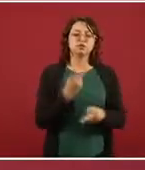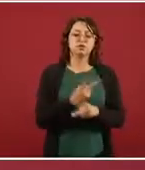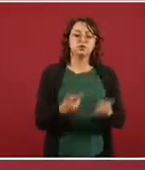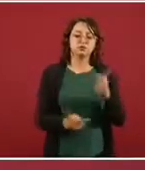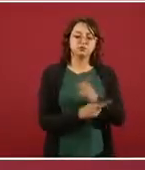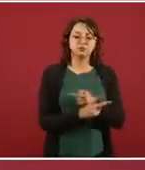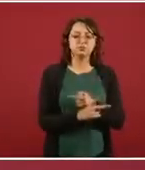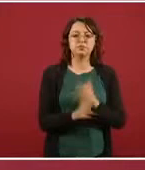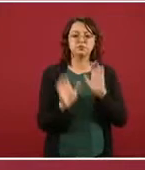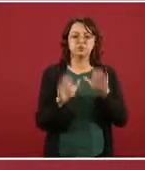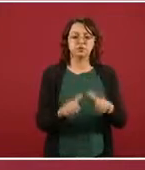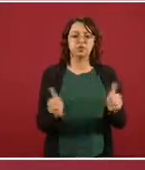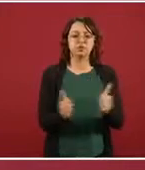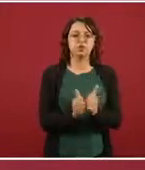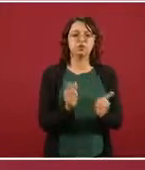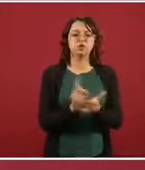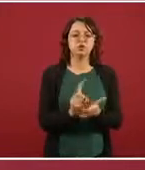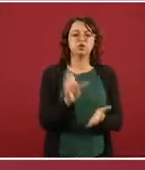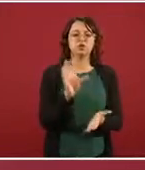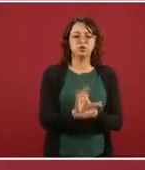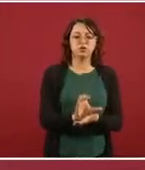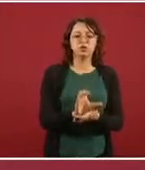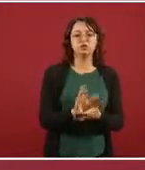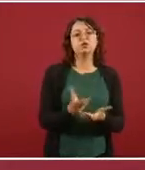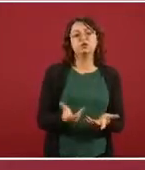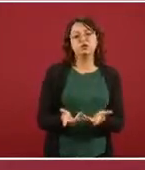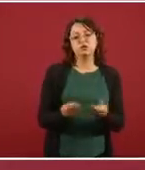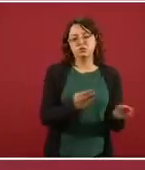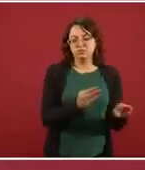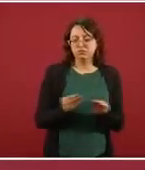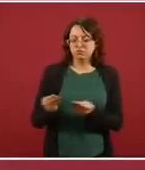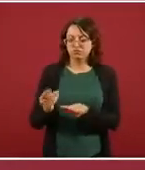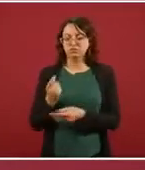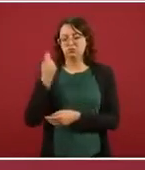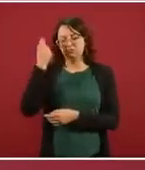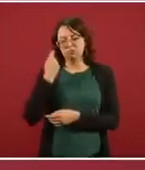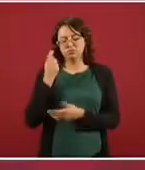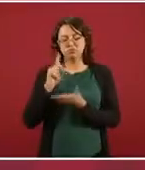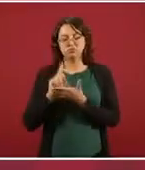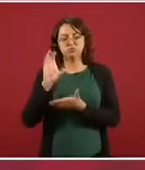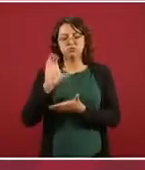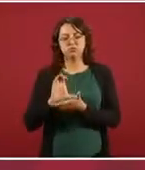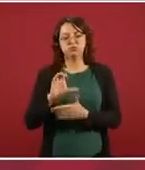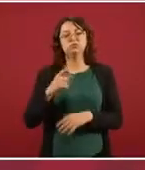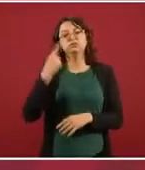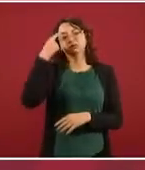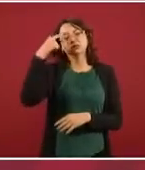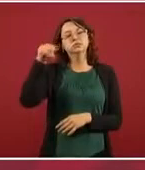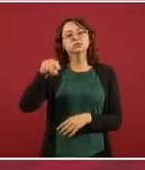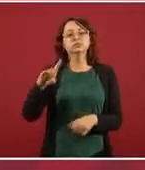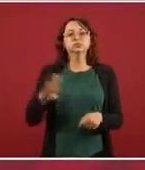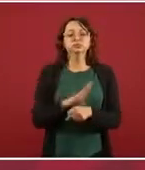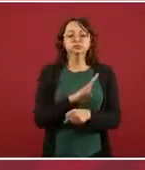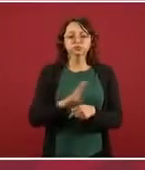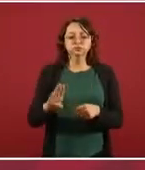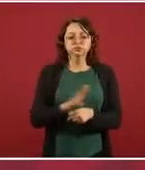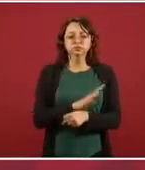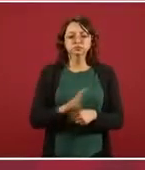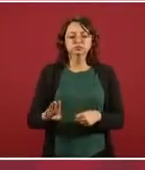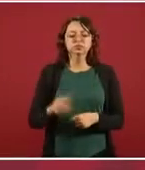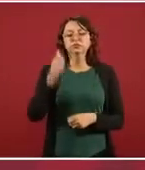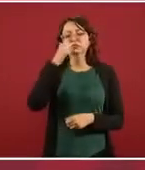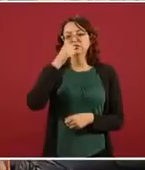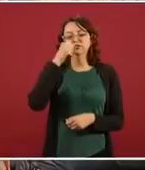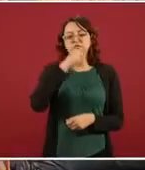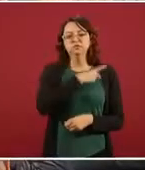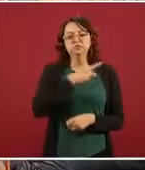superior con discapacidad a nuestra pensión, para que ellos tengan el beneficio. Aclarar siempre